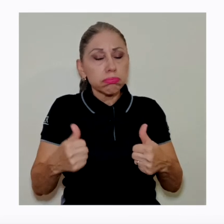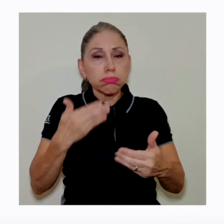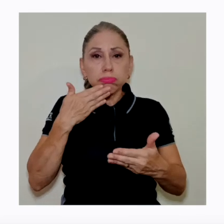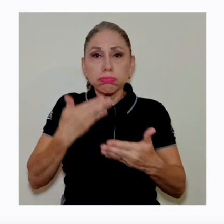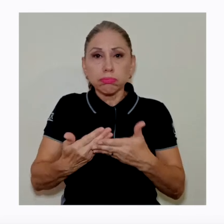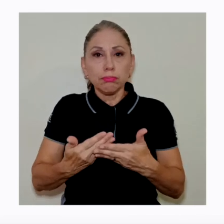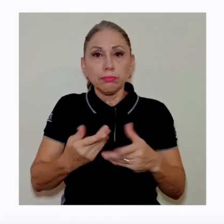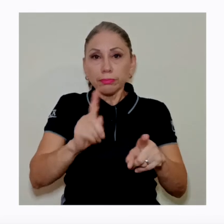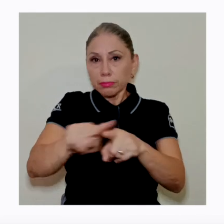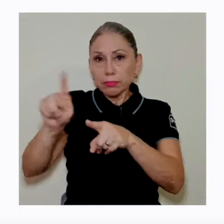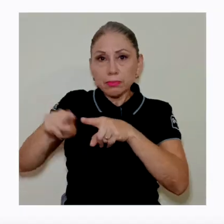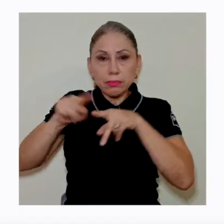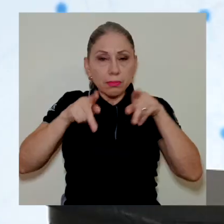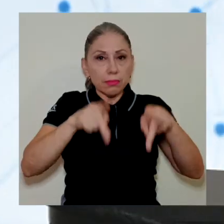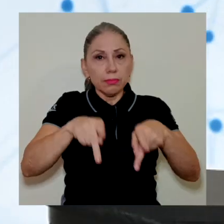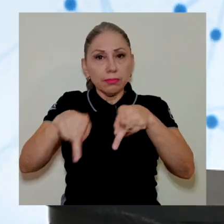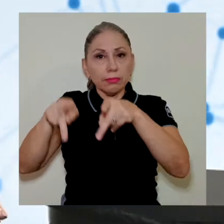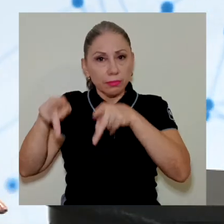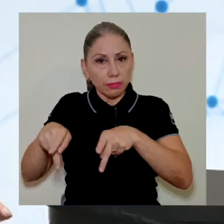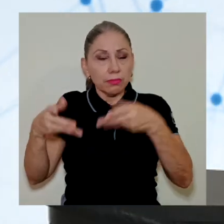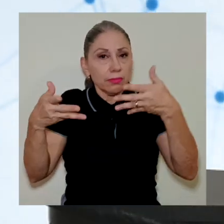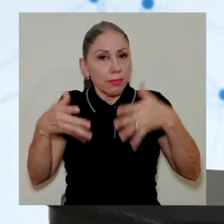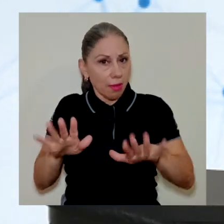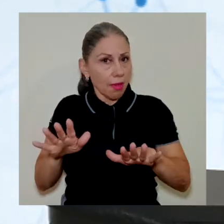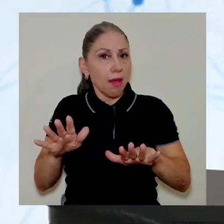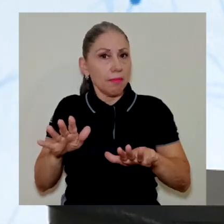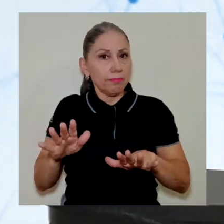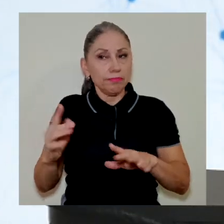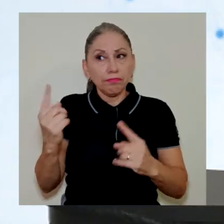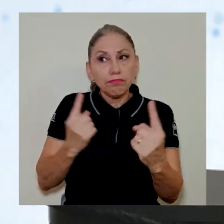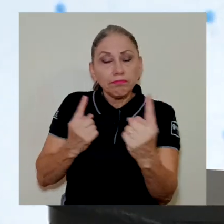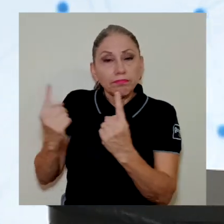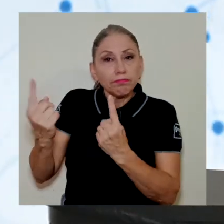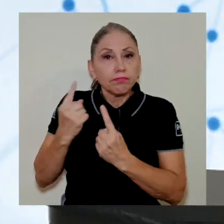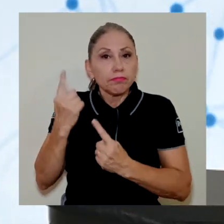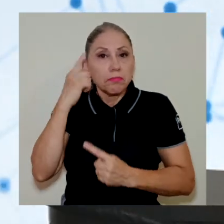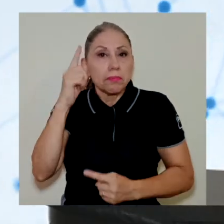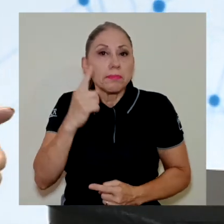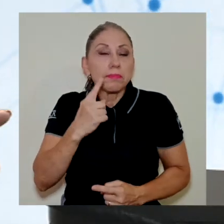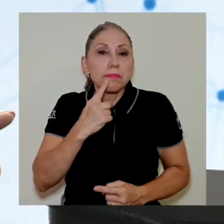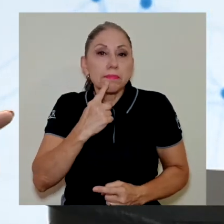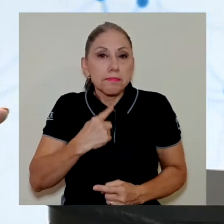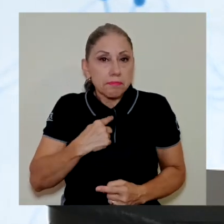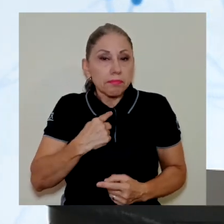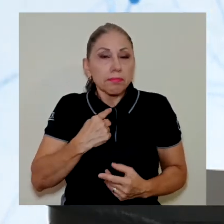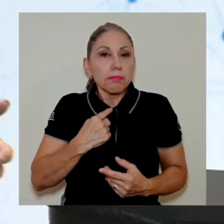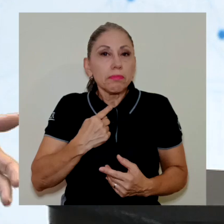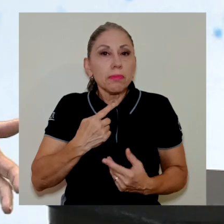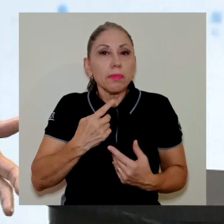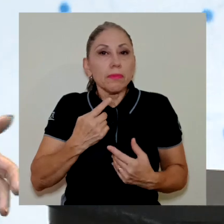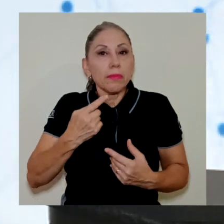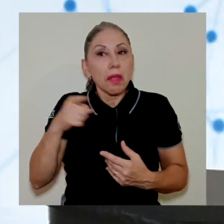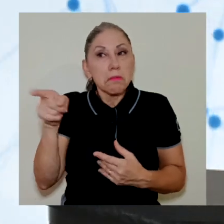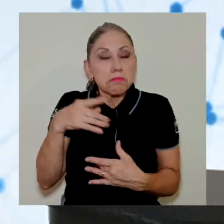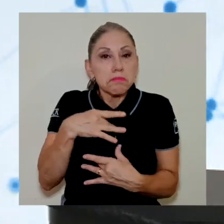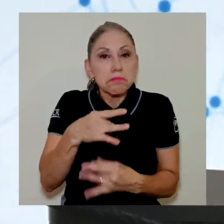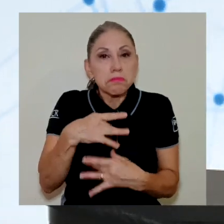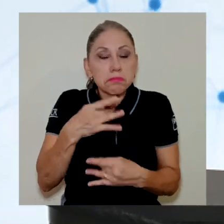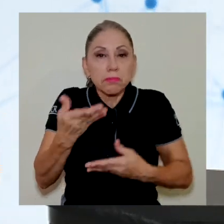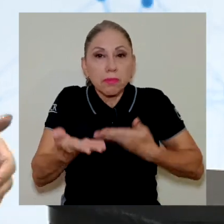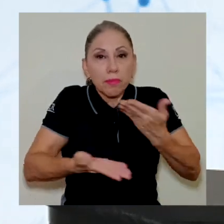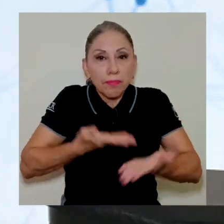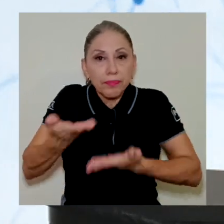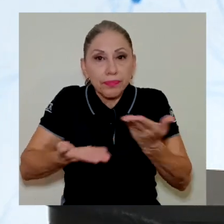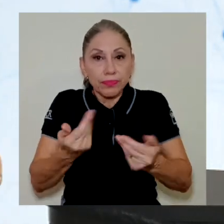Ya hay diferentes personas que se han acercado para plantear que les interesa colaborar.